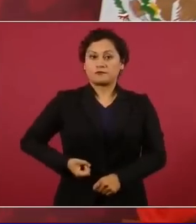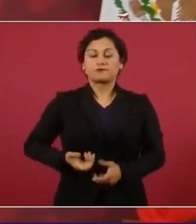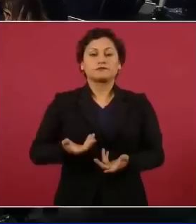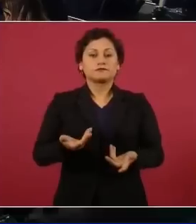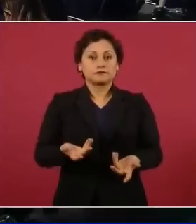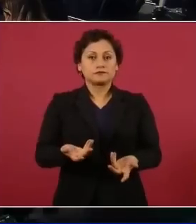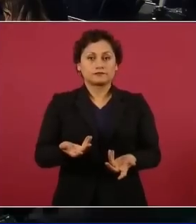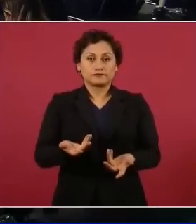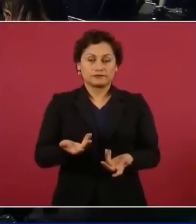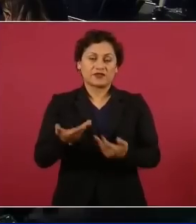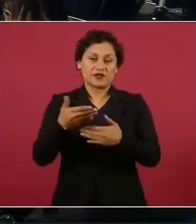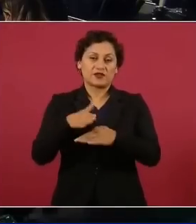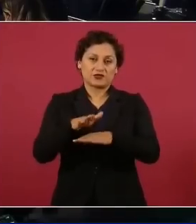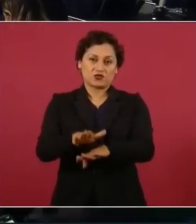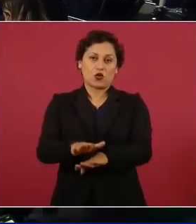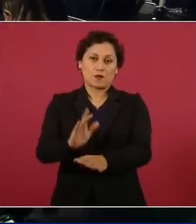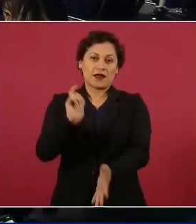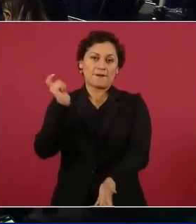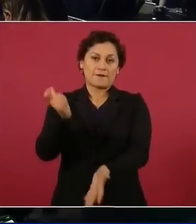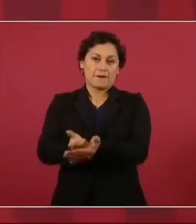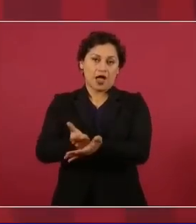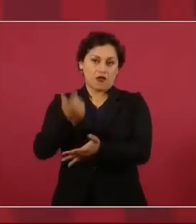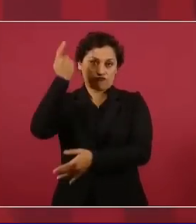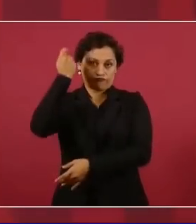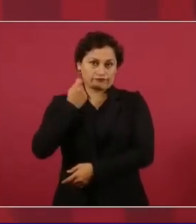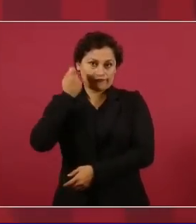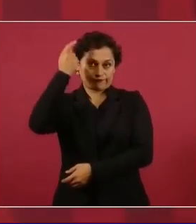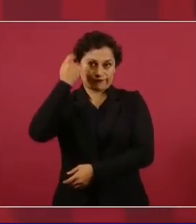sobre el pago de la indemnización.